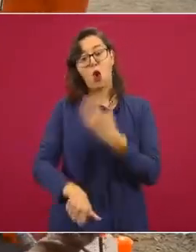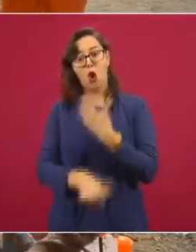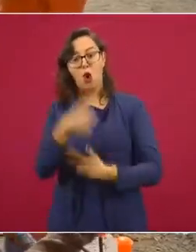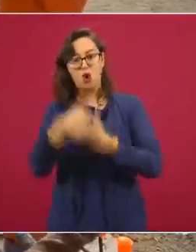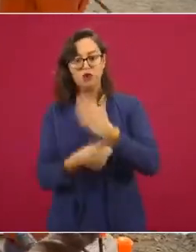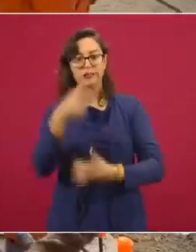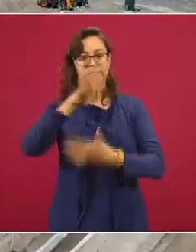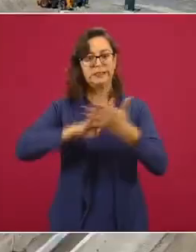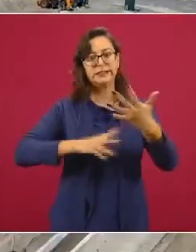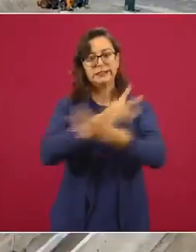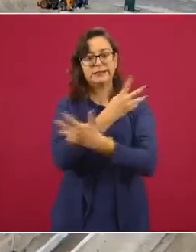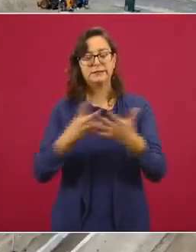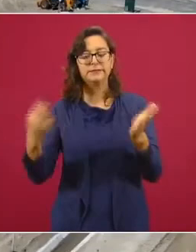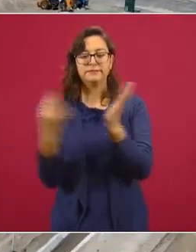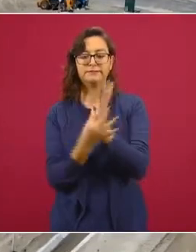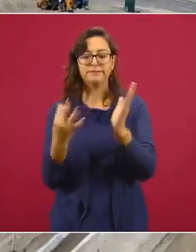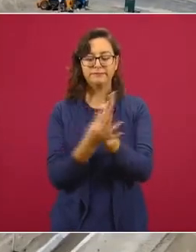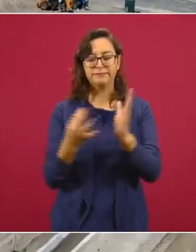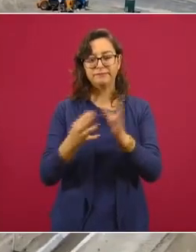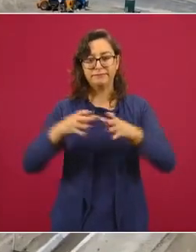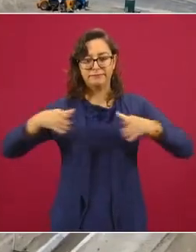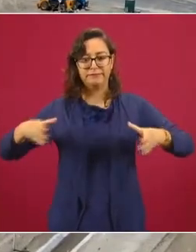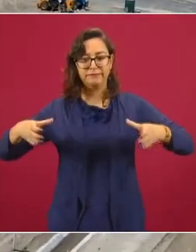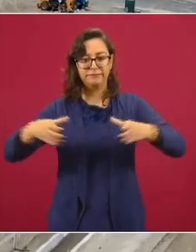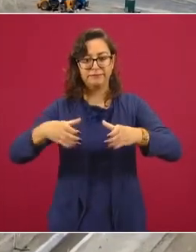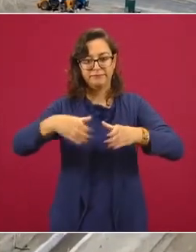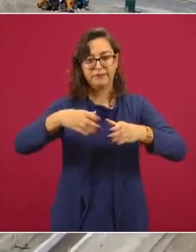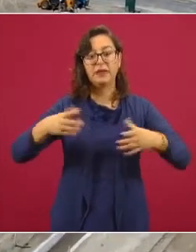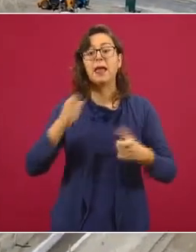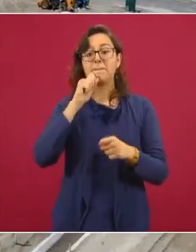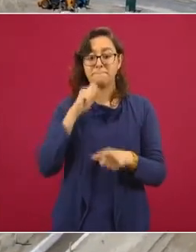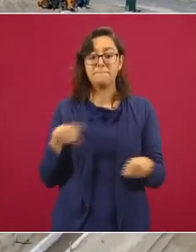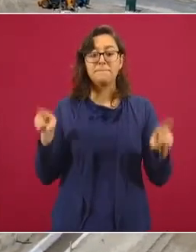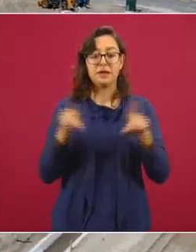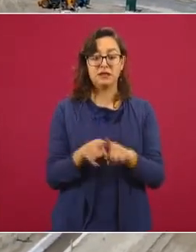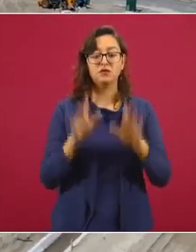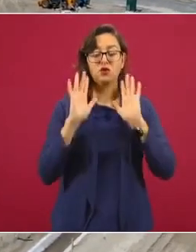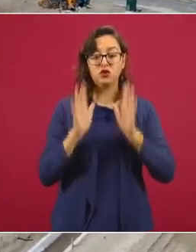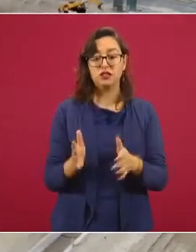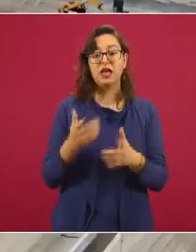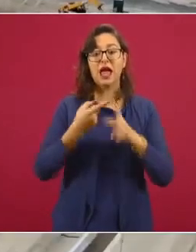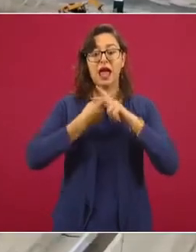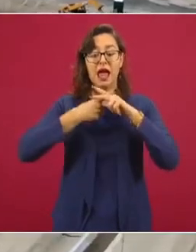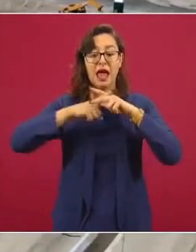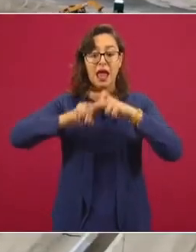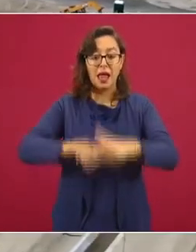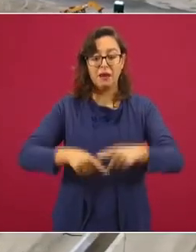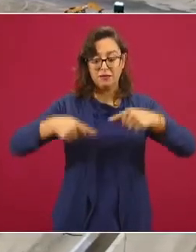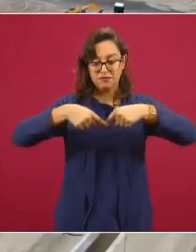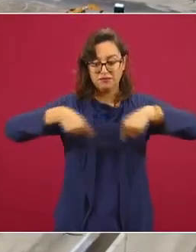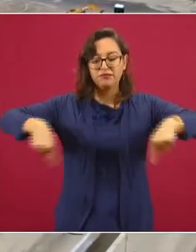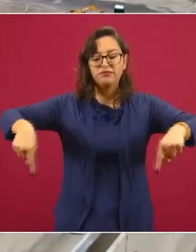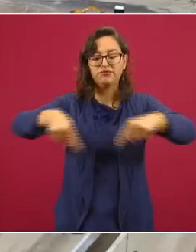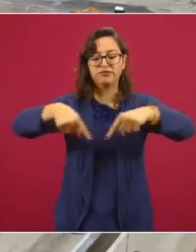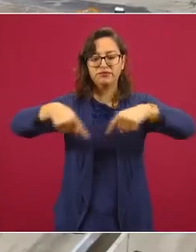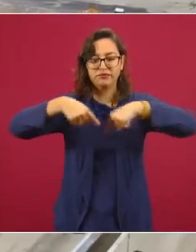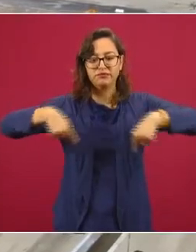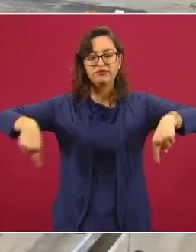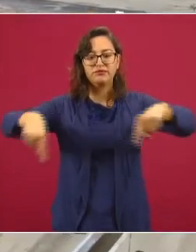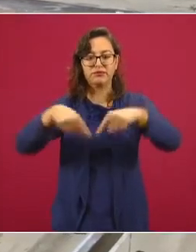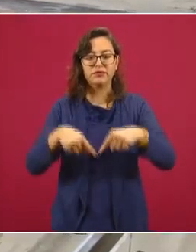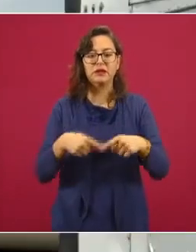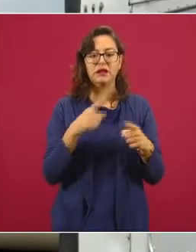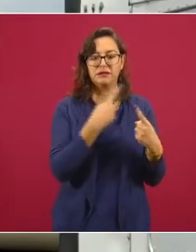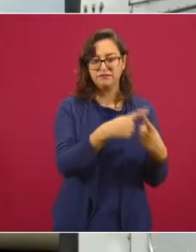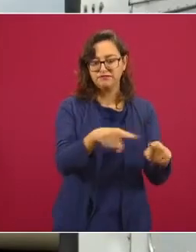10 en la formación de capa de reparto. Se inicia la colocación de placa de fondo en los tanques TV90-210,